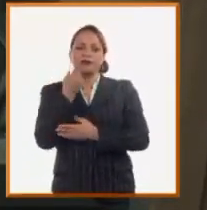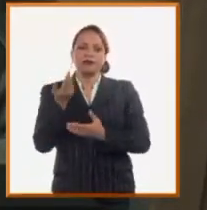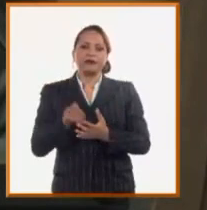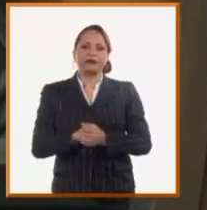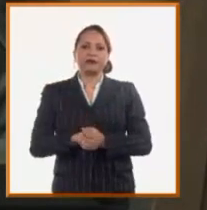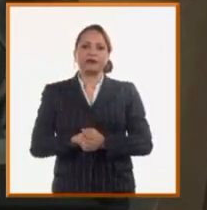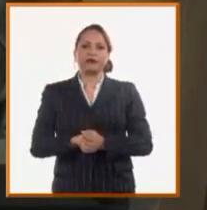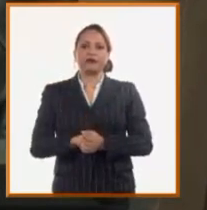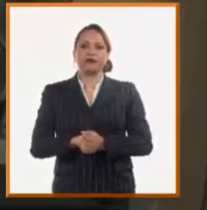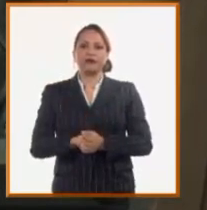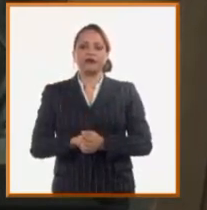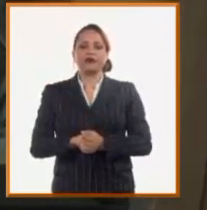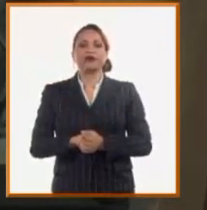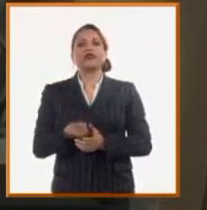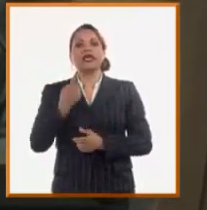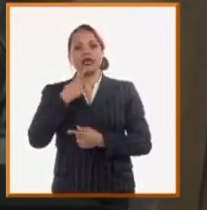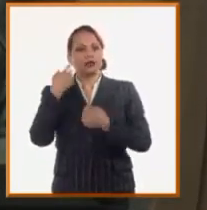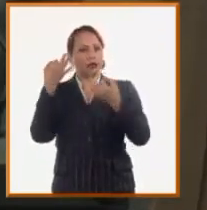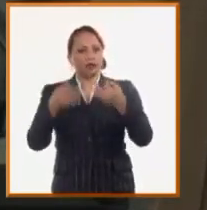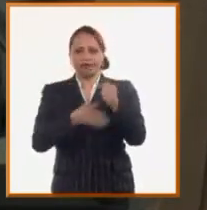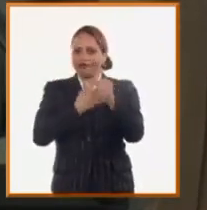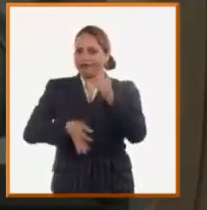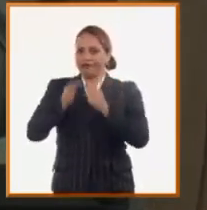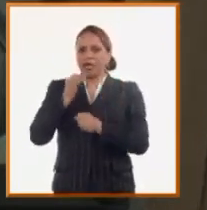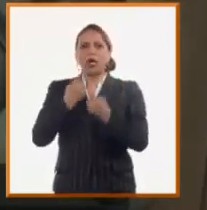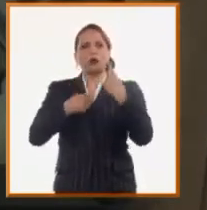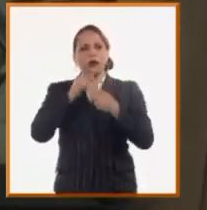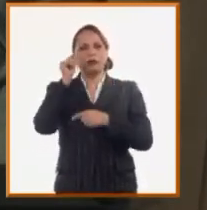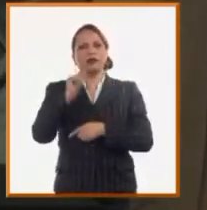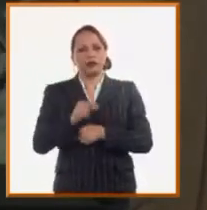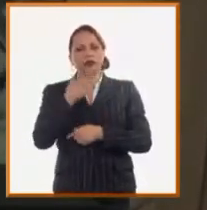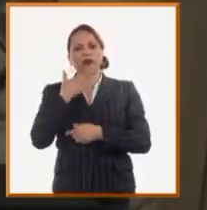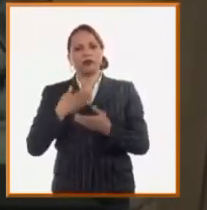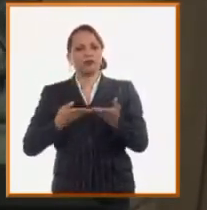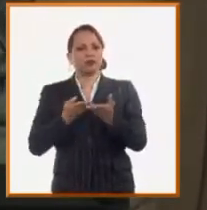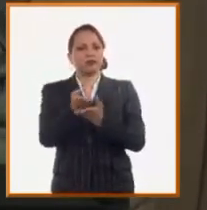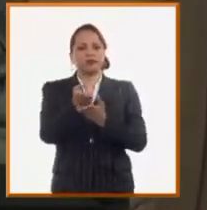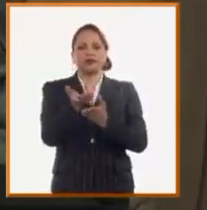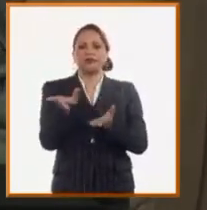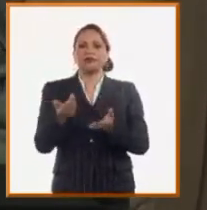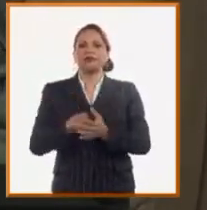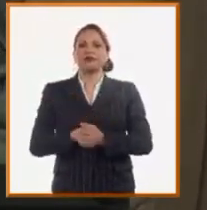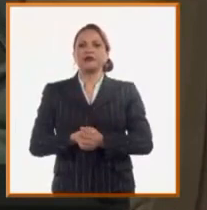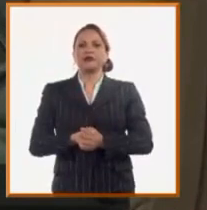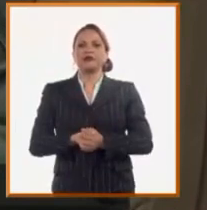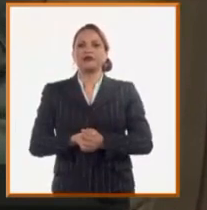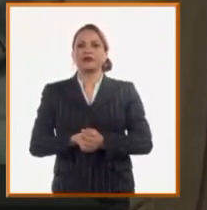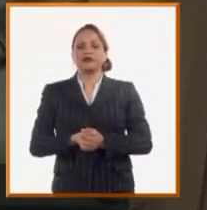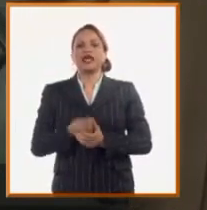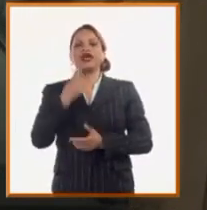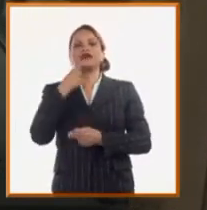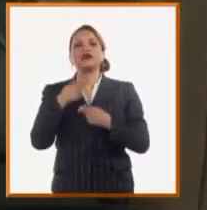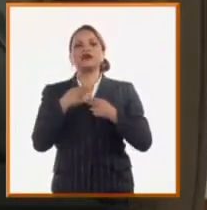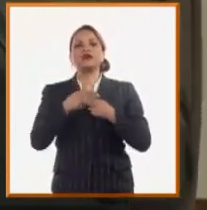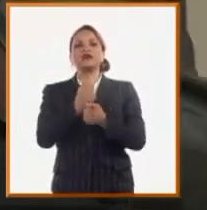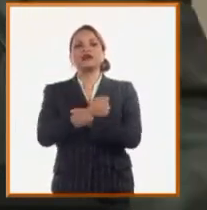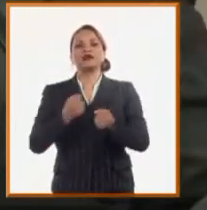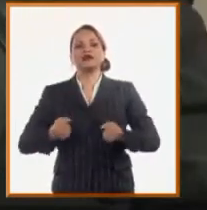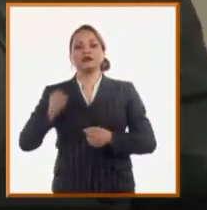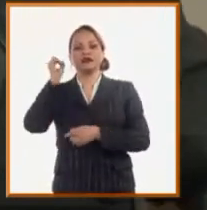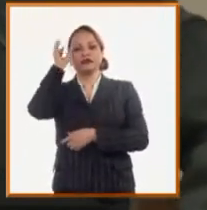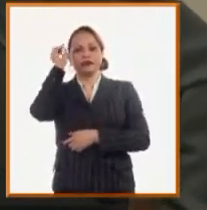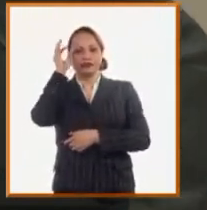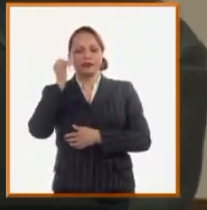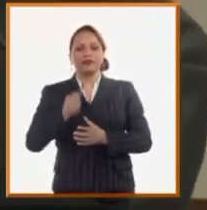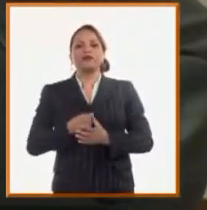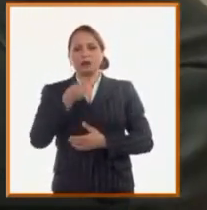consigna? No, es una realidad. Hay gente que lo están haciendo y son inspiradores. ¿Y eso cómo se llama en Cuba? Resistencia creativa.